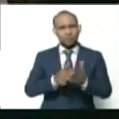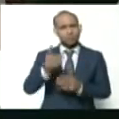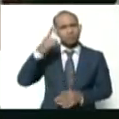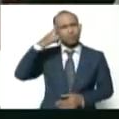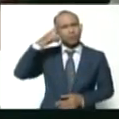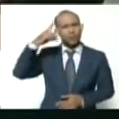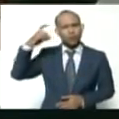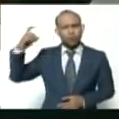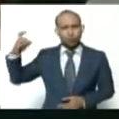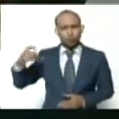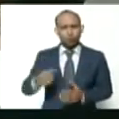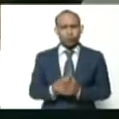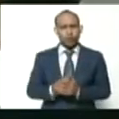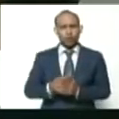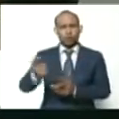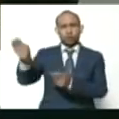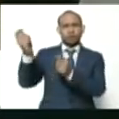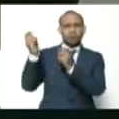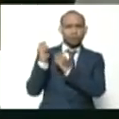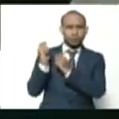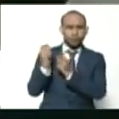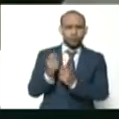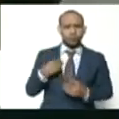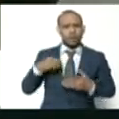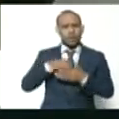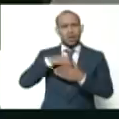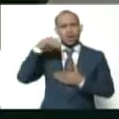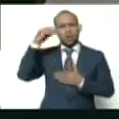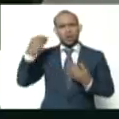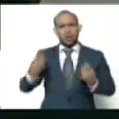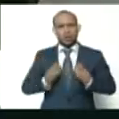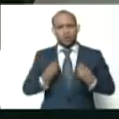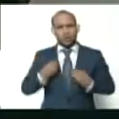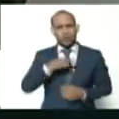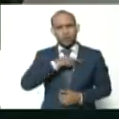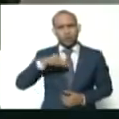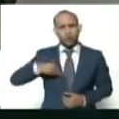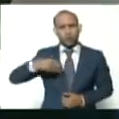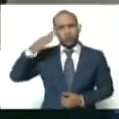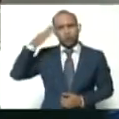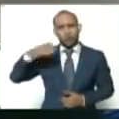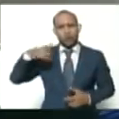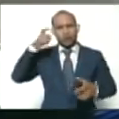sueño, en su legado, en su espíritu vivo, nuestro comandante Hugo Chávez.